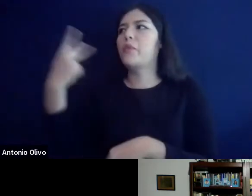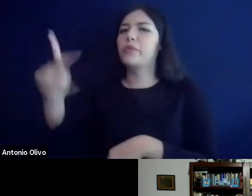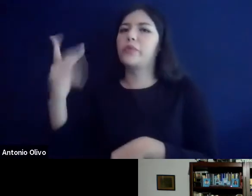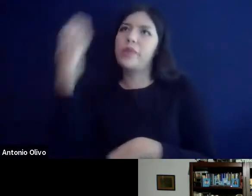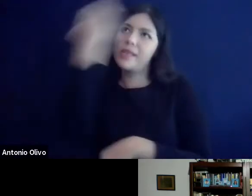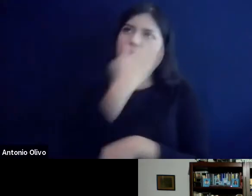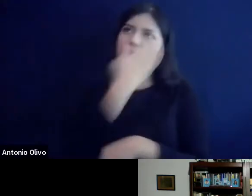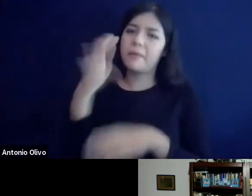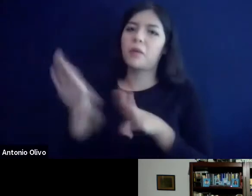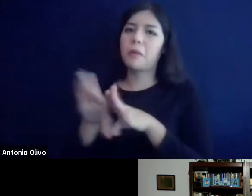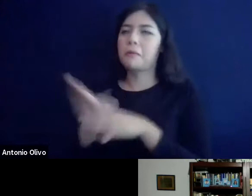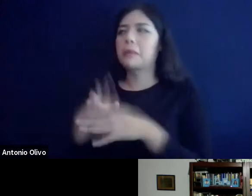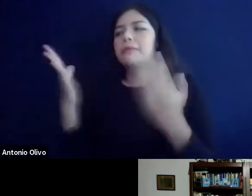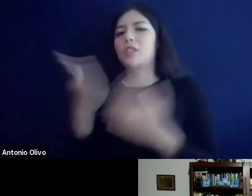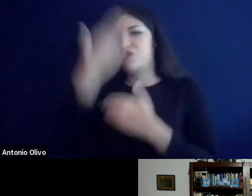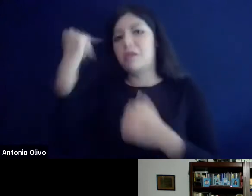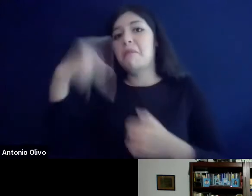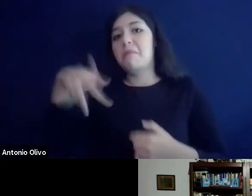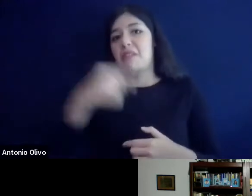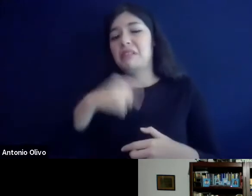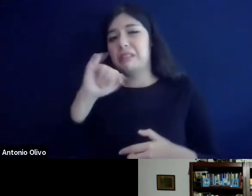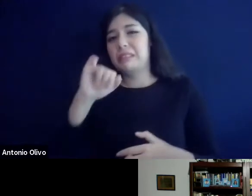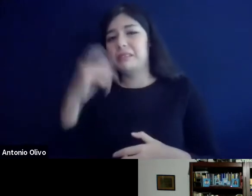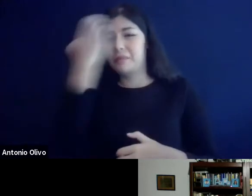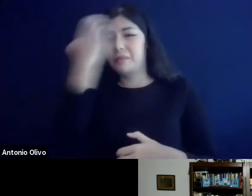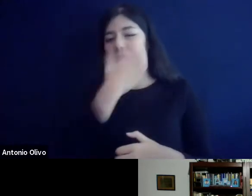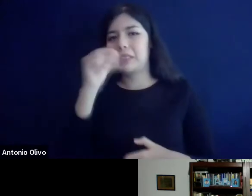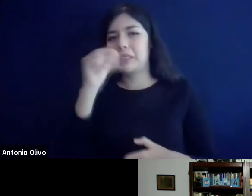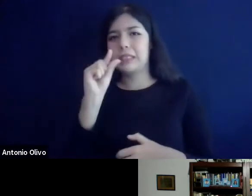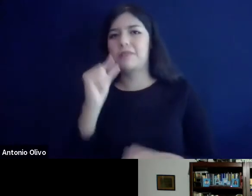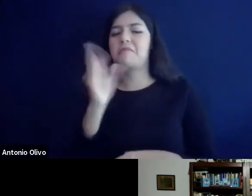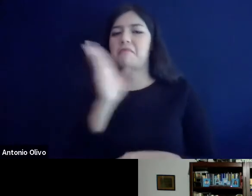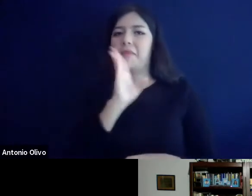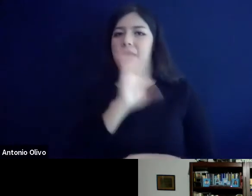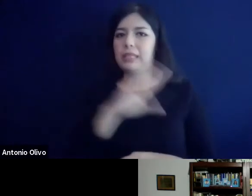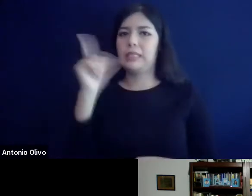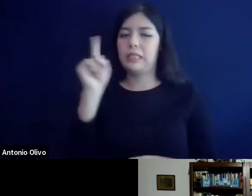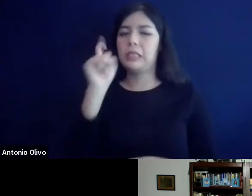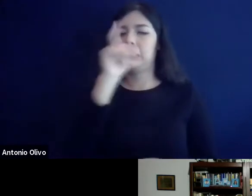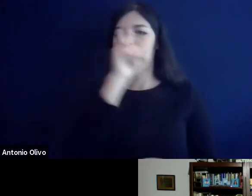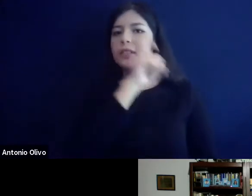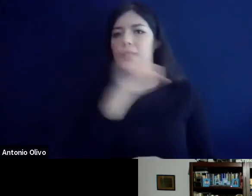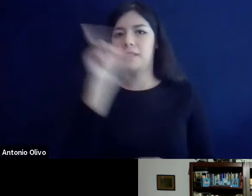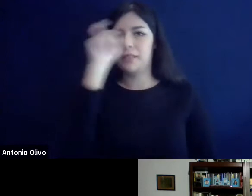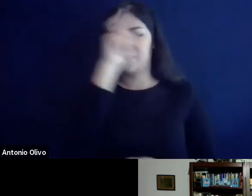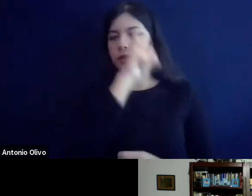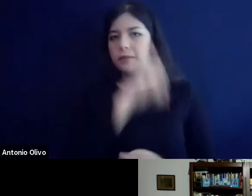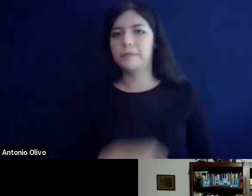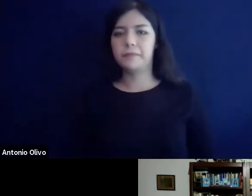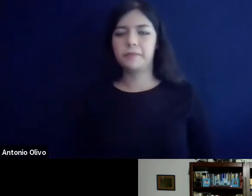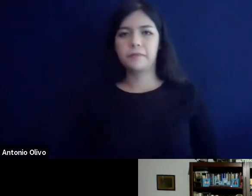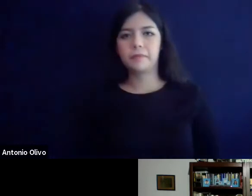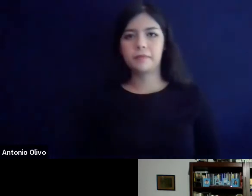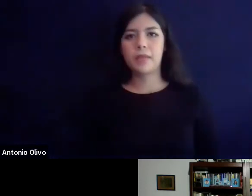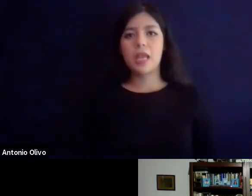aquí en la UDG nunca, no, nunca me tocó, pero allá sí, en ese entonces todavía vivía Fidel